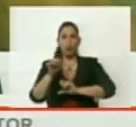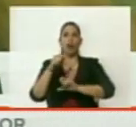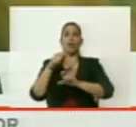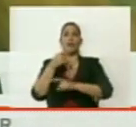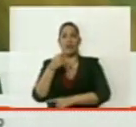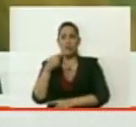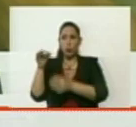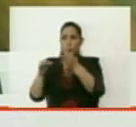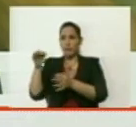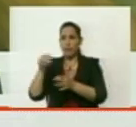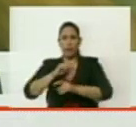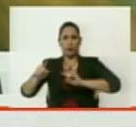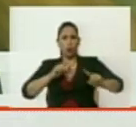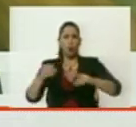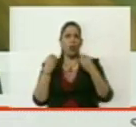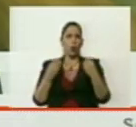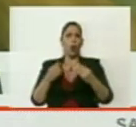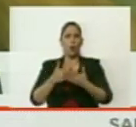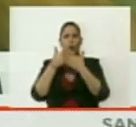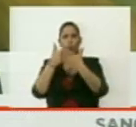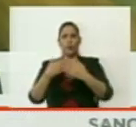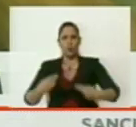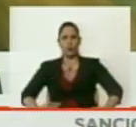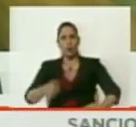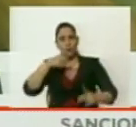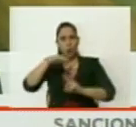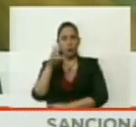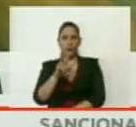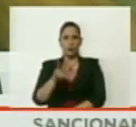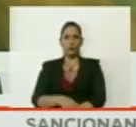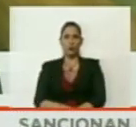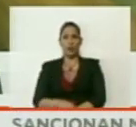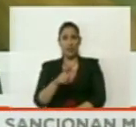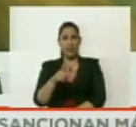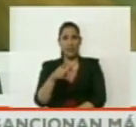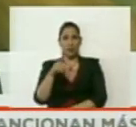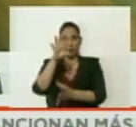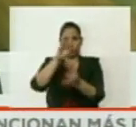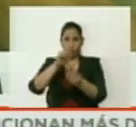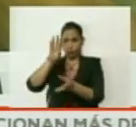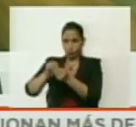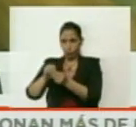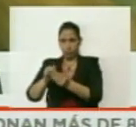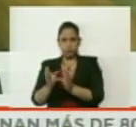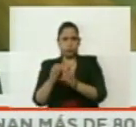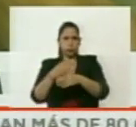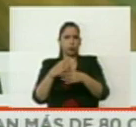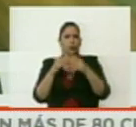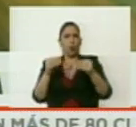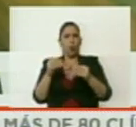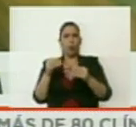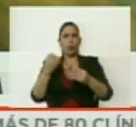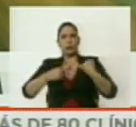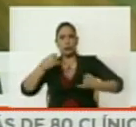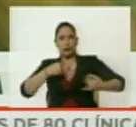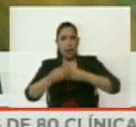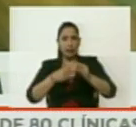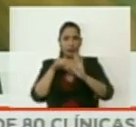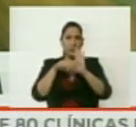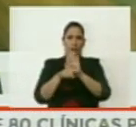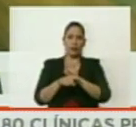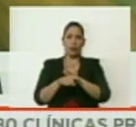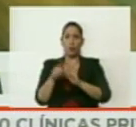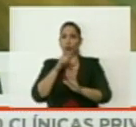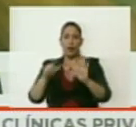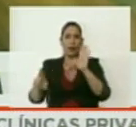sus acciones como ayuda humanitaria al pueblo venezolano. Esto es una síntesis muy apretada de todo el daño que hacen esas medidas